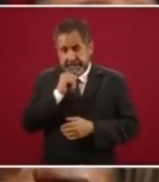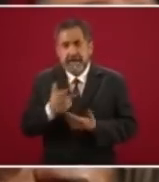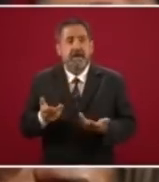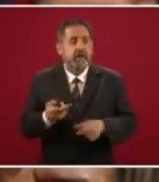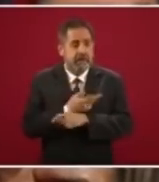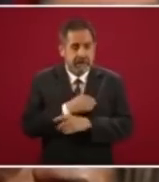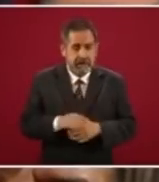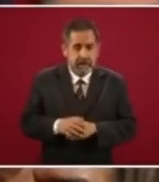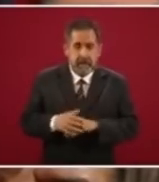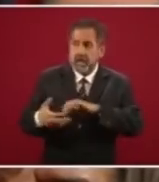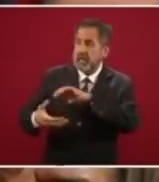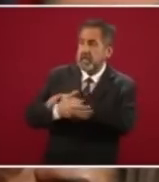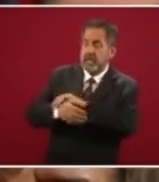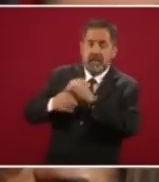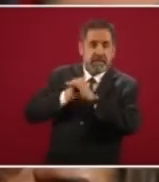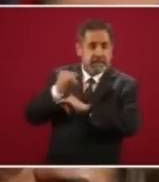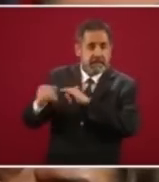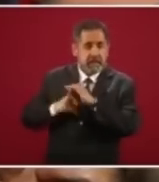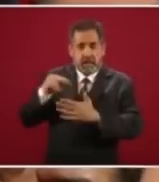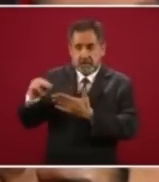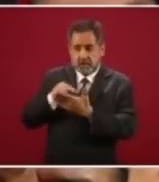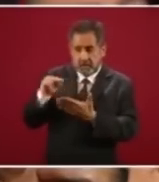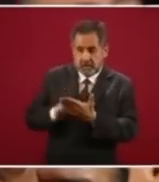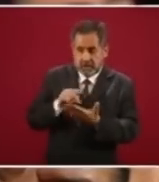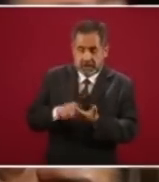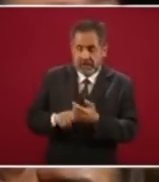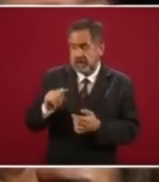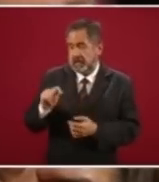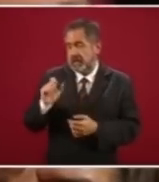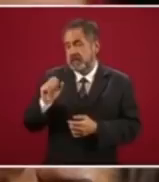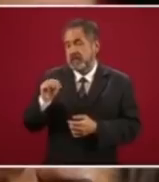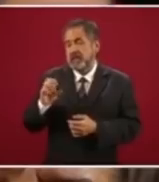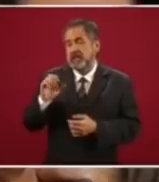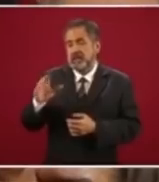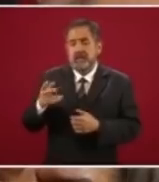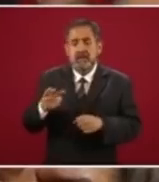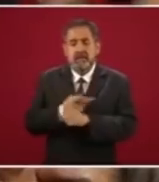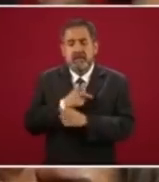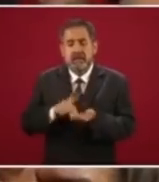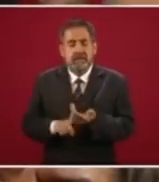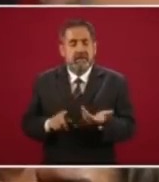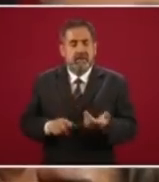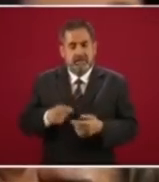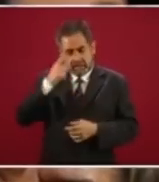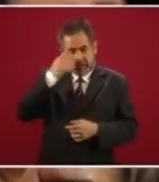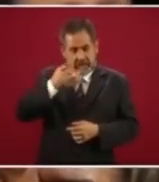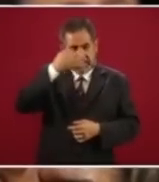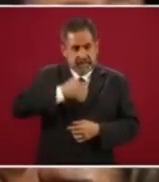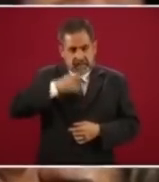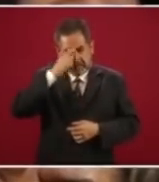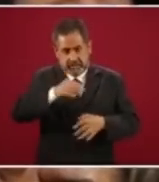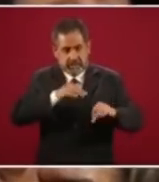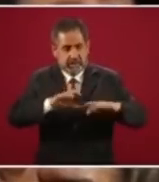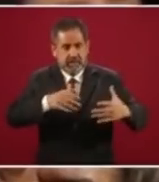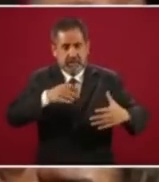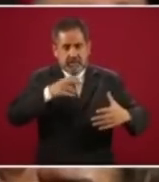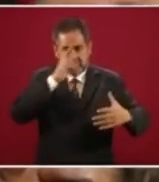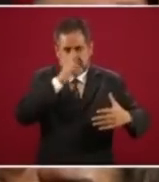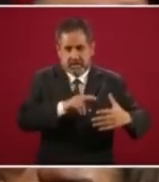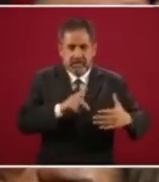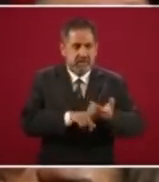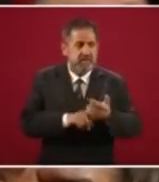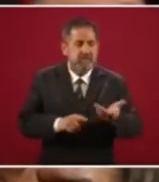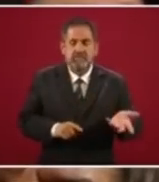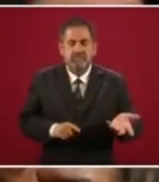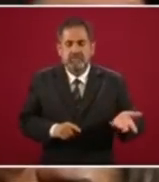a los acuerdos que se firmaron en el TECMEC de una dignidad laboral que se